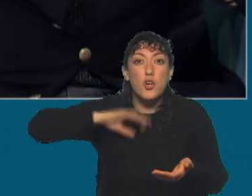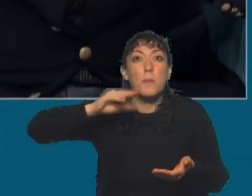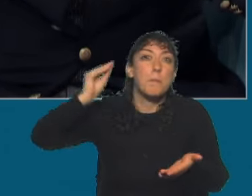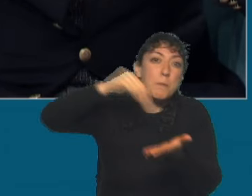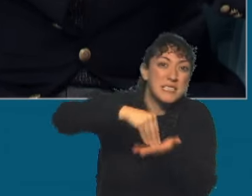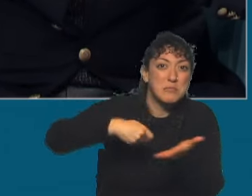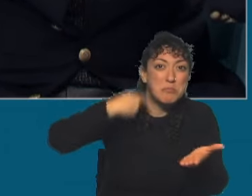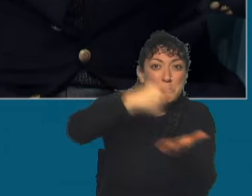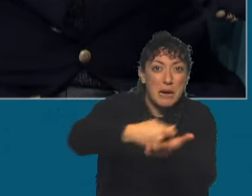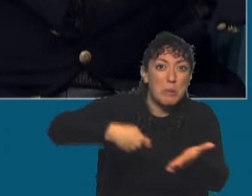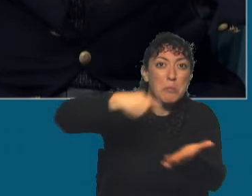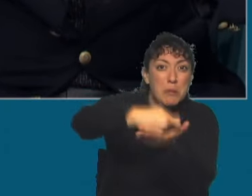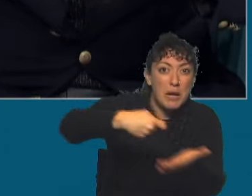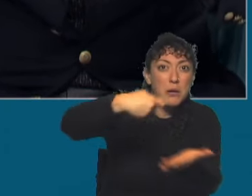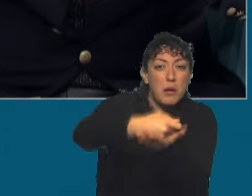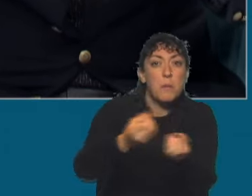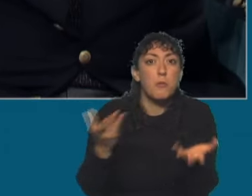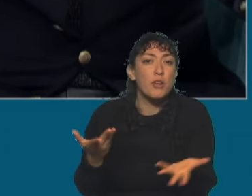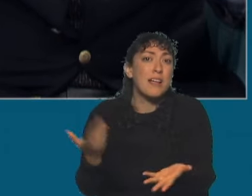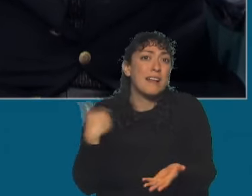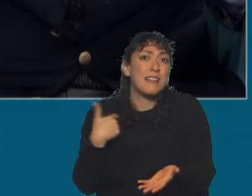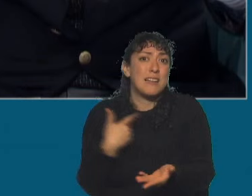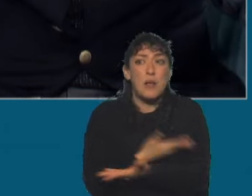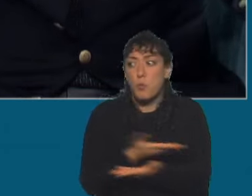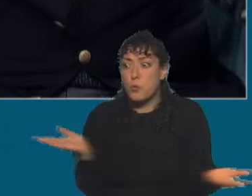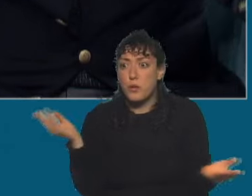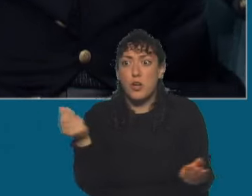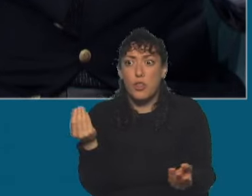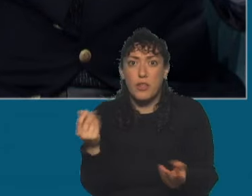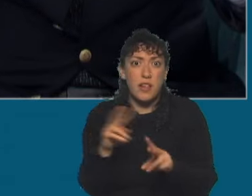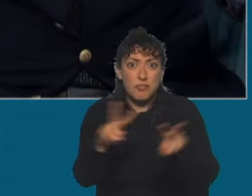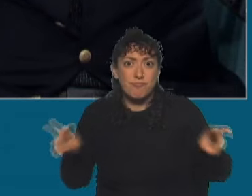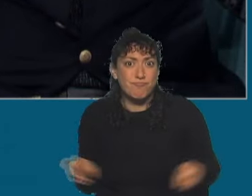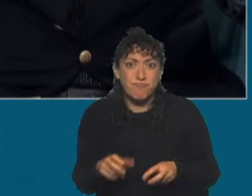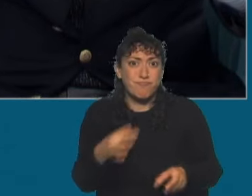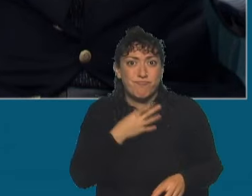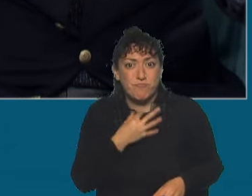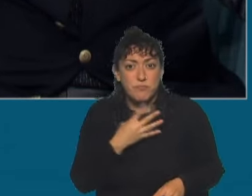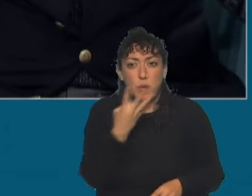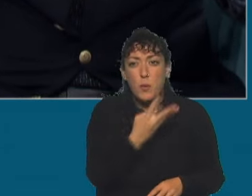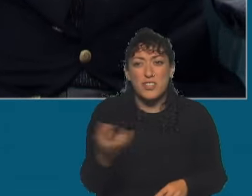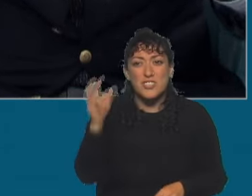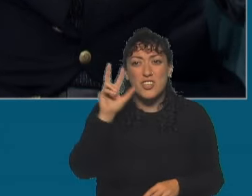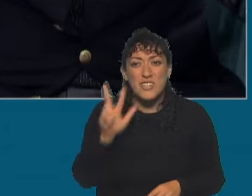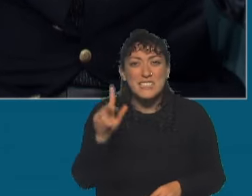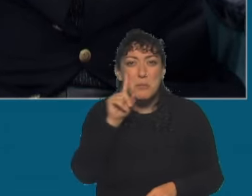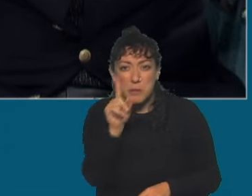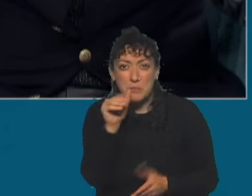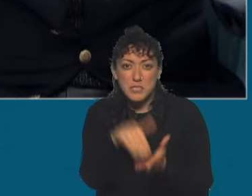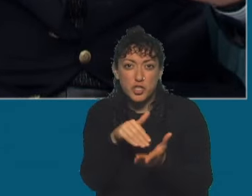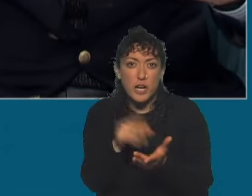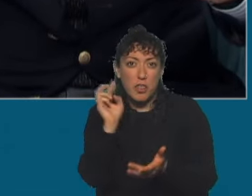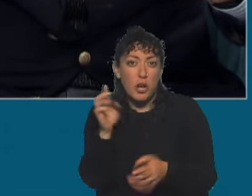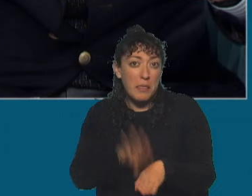la Argentina no le dan las cuentas públicas, tenemos hoy una deuda pública de 403.000 millones